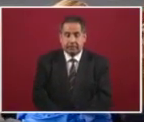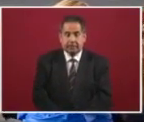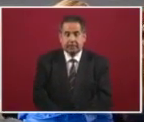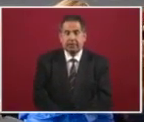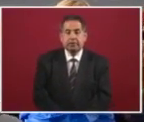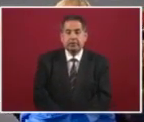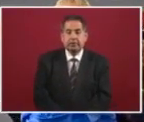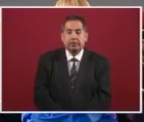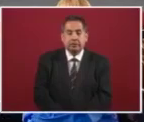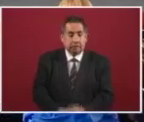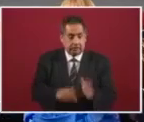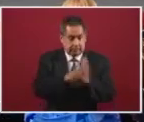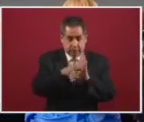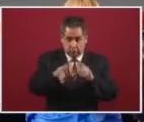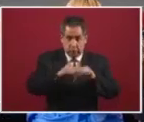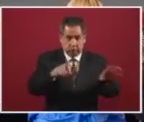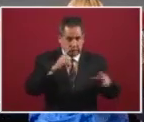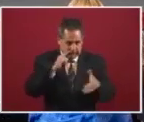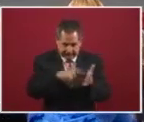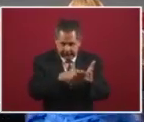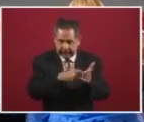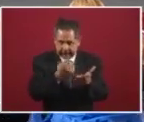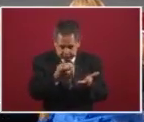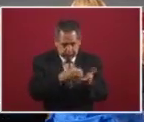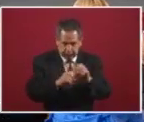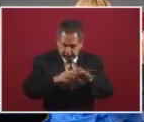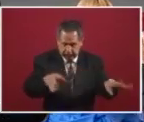en los periódicos.